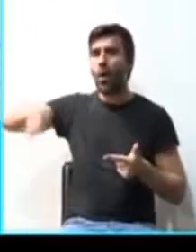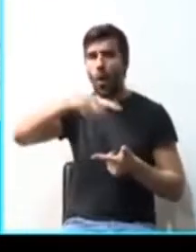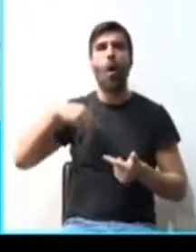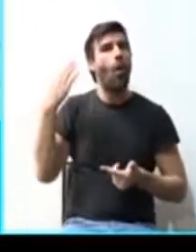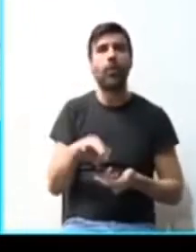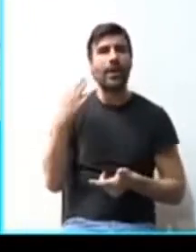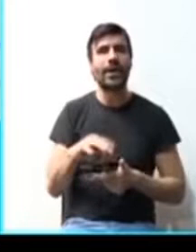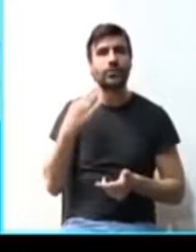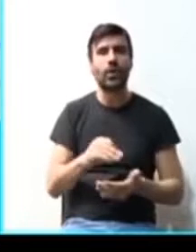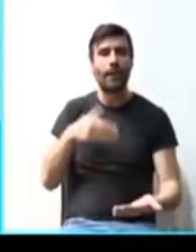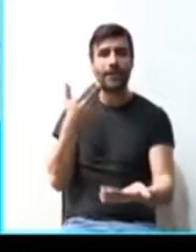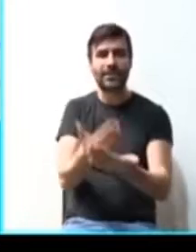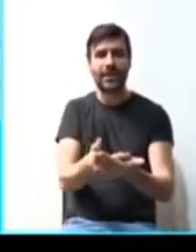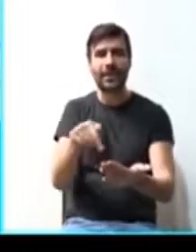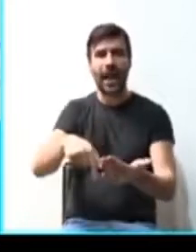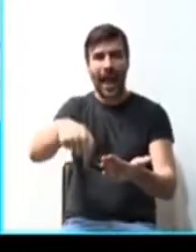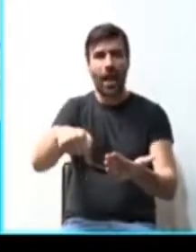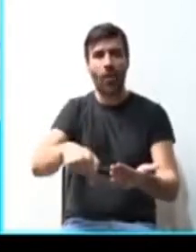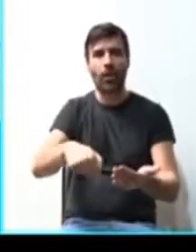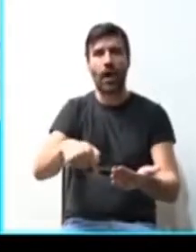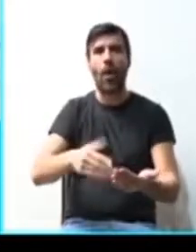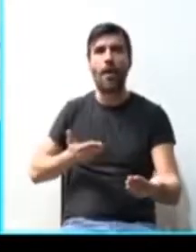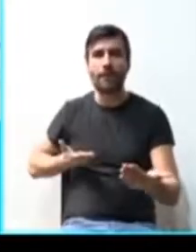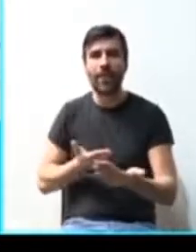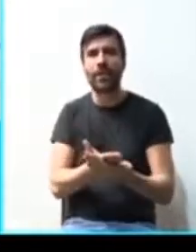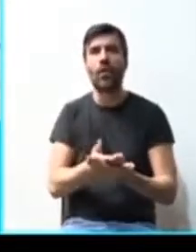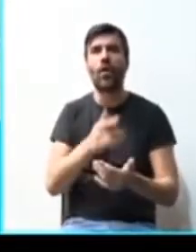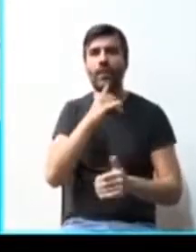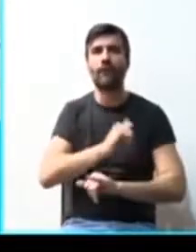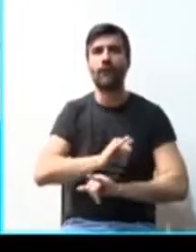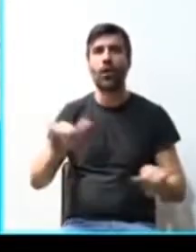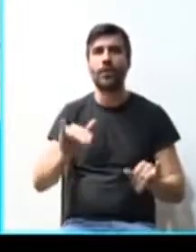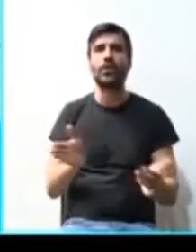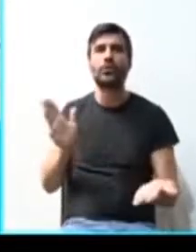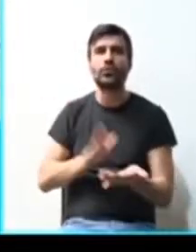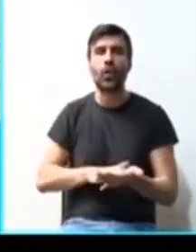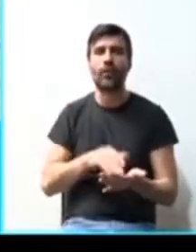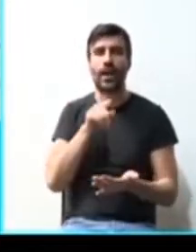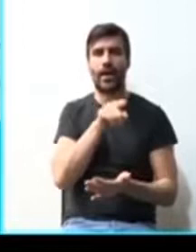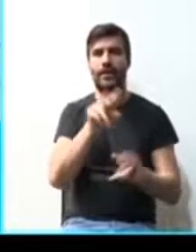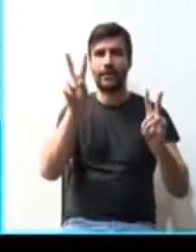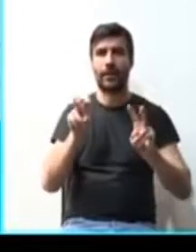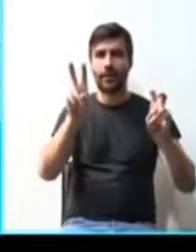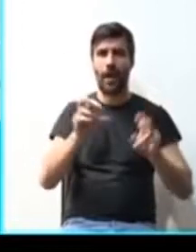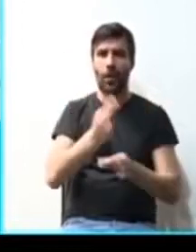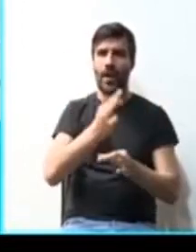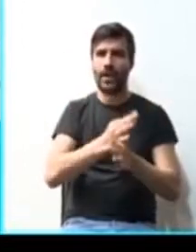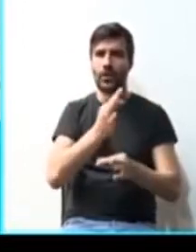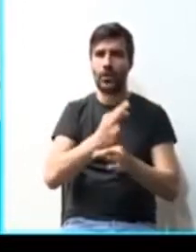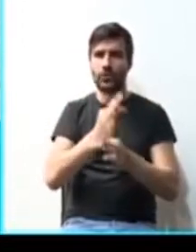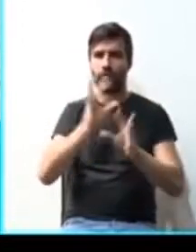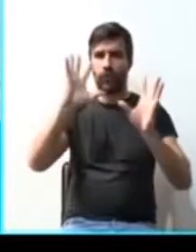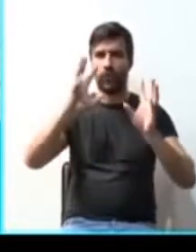la obligación de presentar en este momento un pedido de informes porque está en juego la cuestión